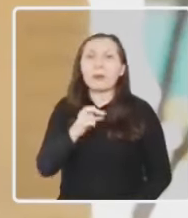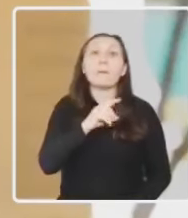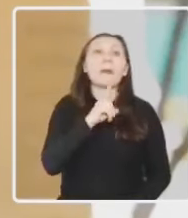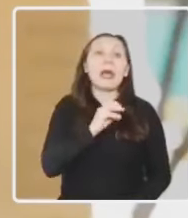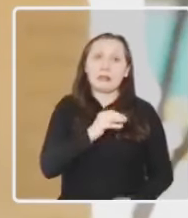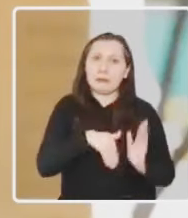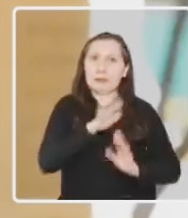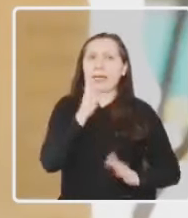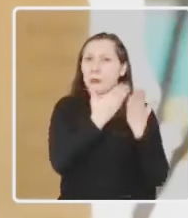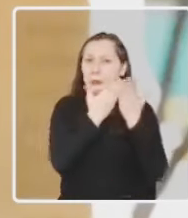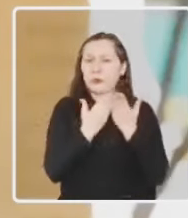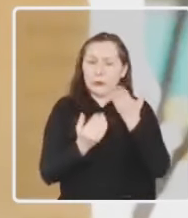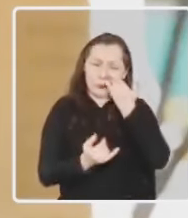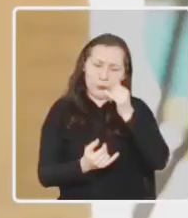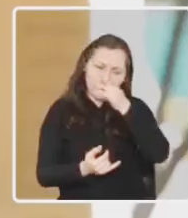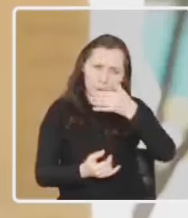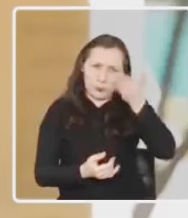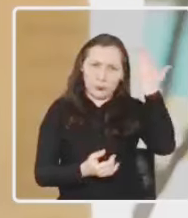más.